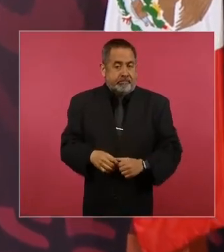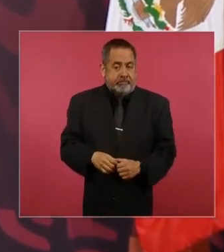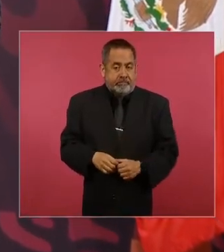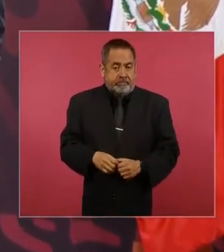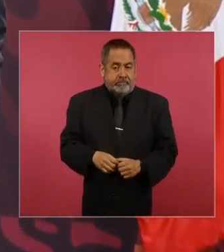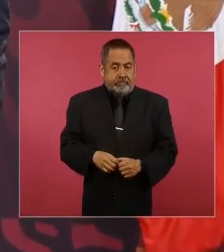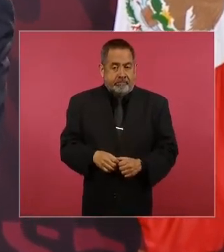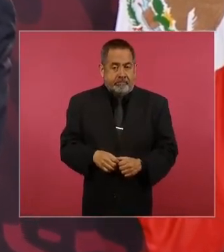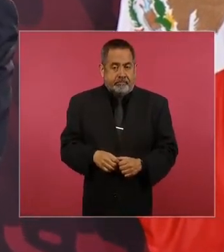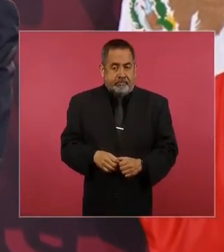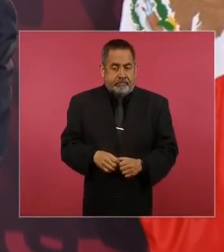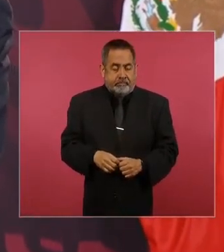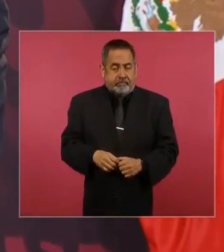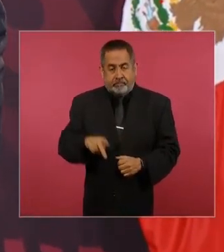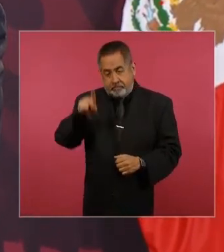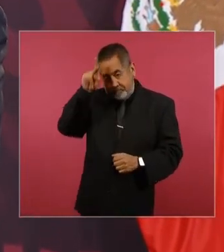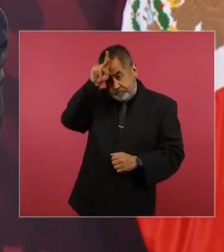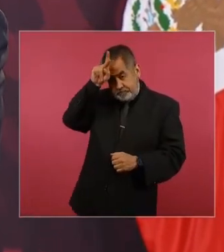que mandan en el Perú?